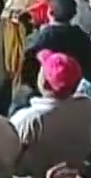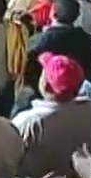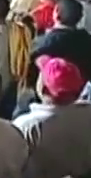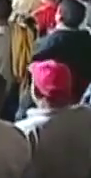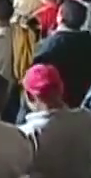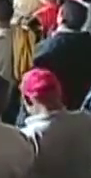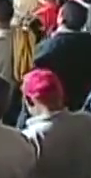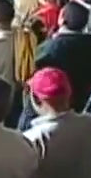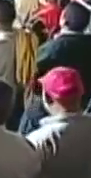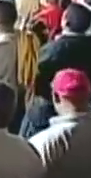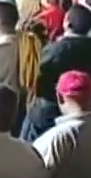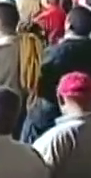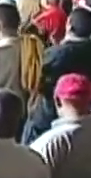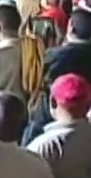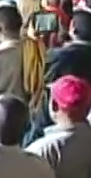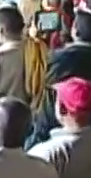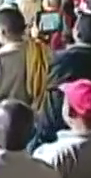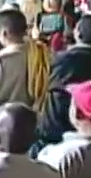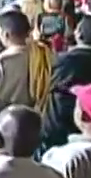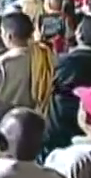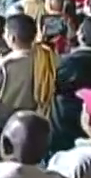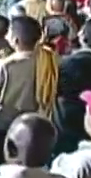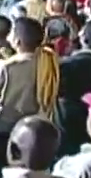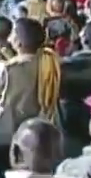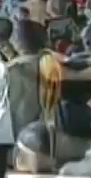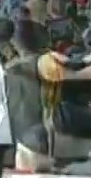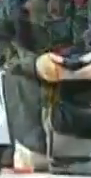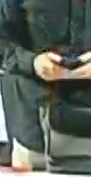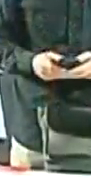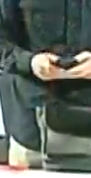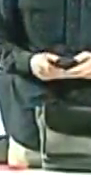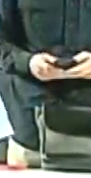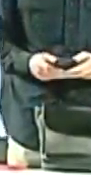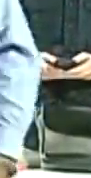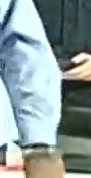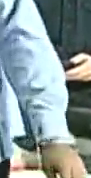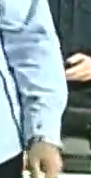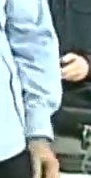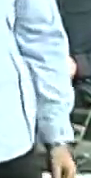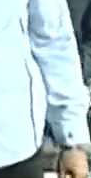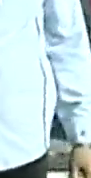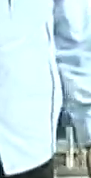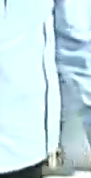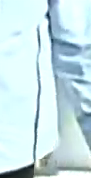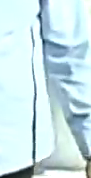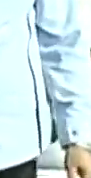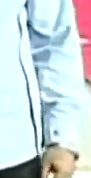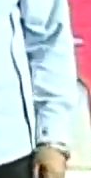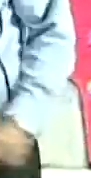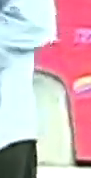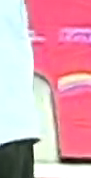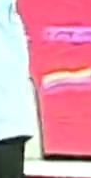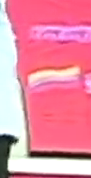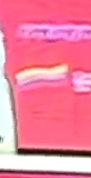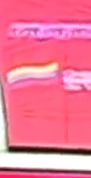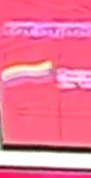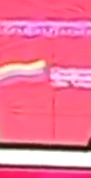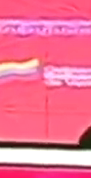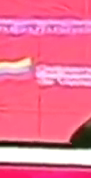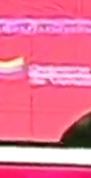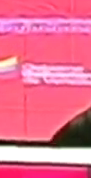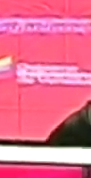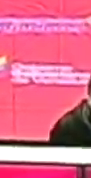de justicia, tierra y libertad, vuelve a resonar en Sudamérica. Ha comenzado una nueva